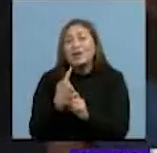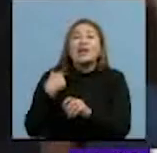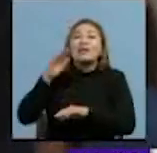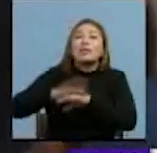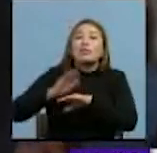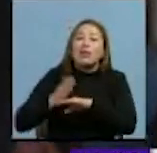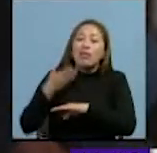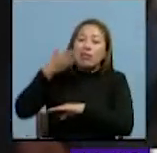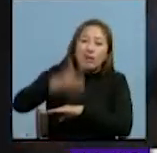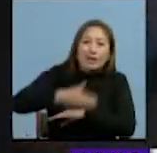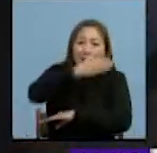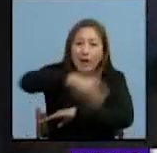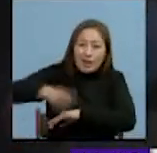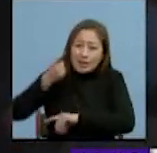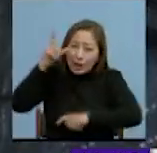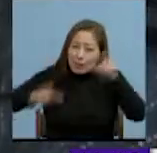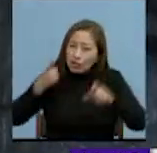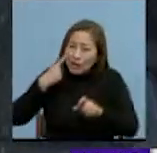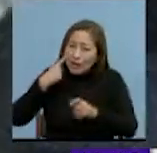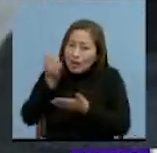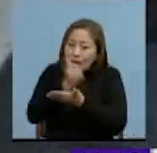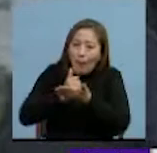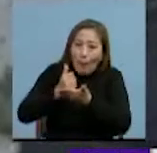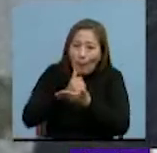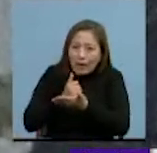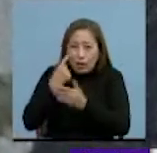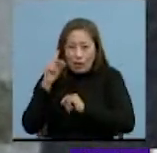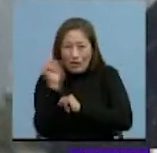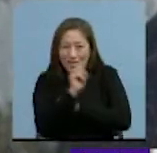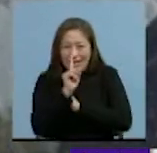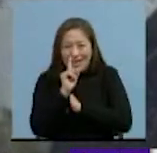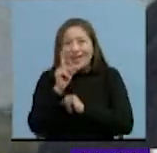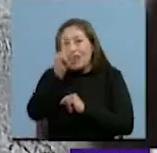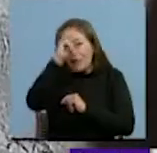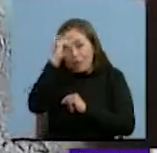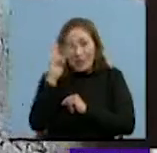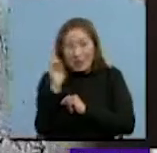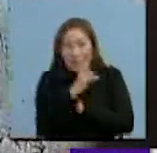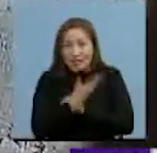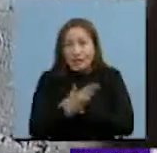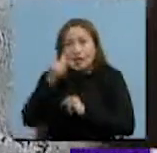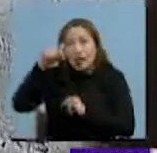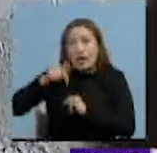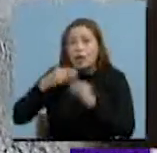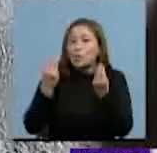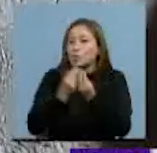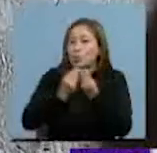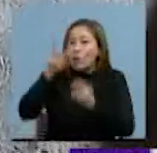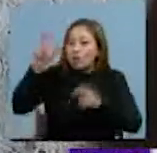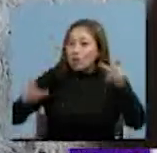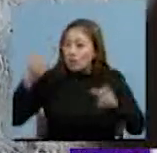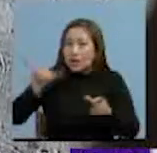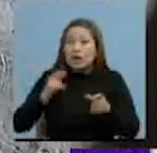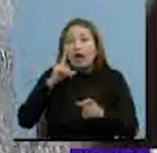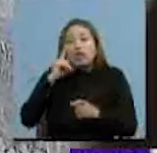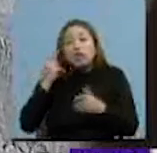salir a la calle, de saber que hay gente que nos espera, como viste recién en el hospital. Acá antes había mucha más gente. Hay días